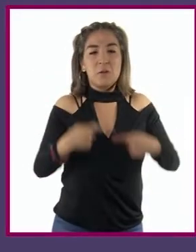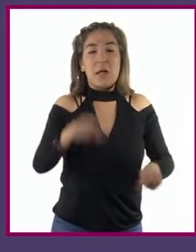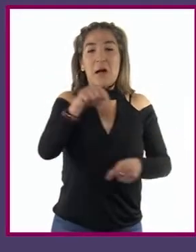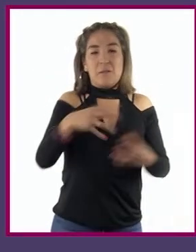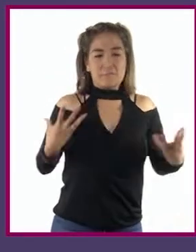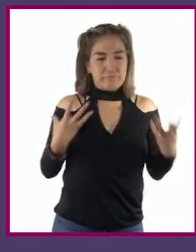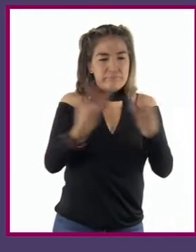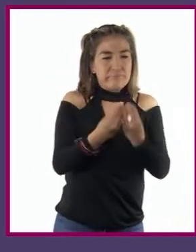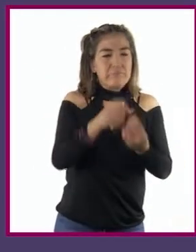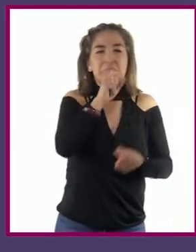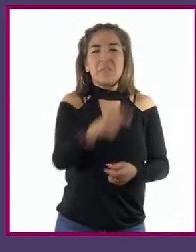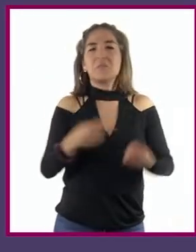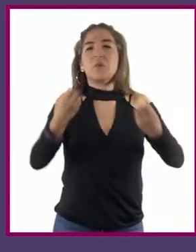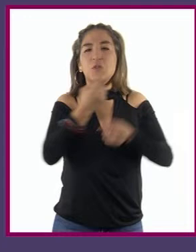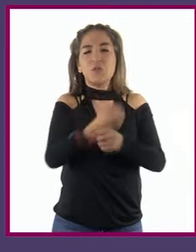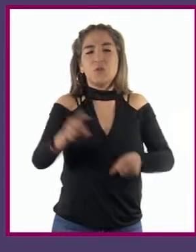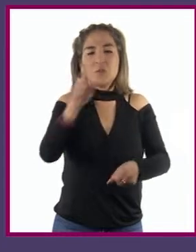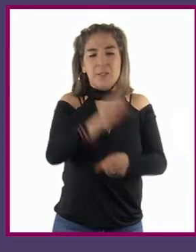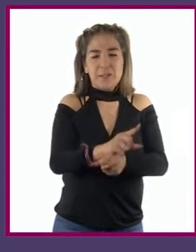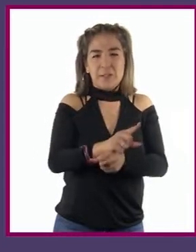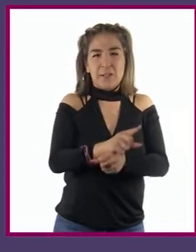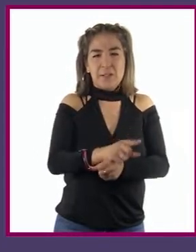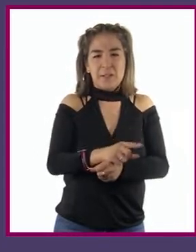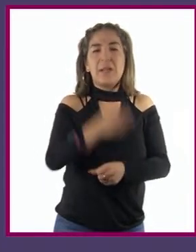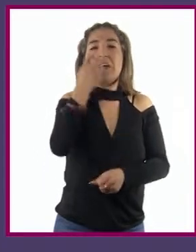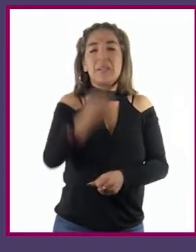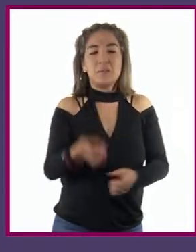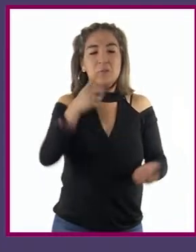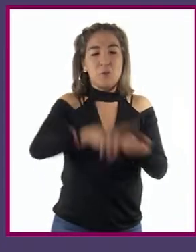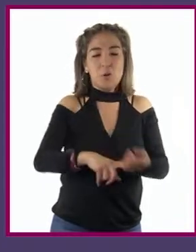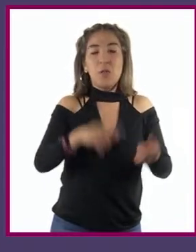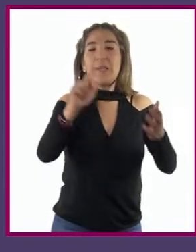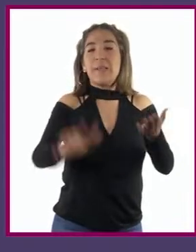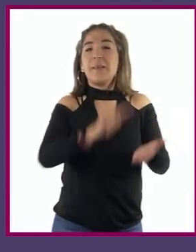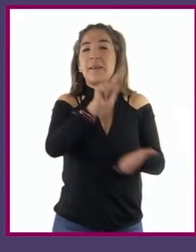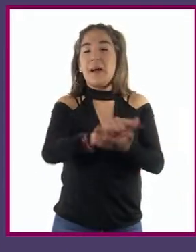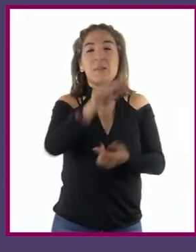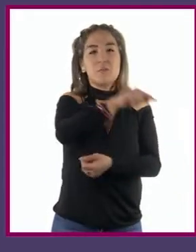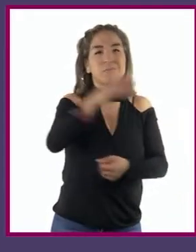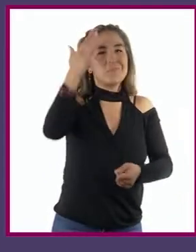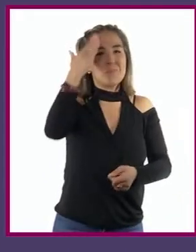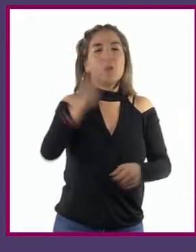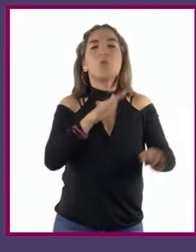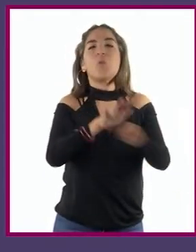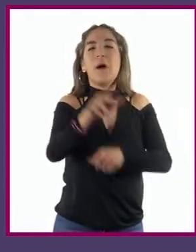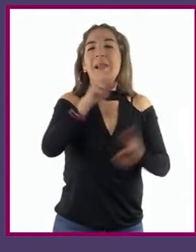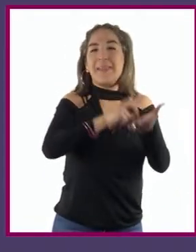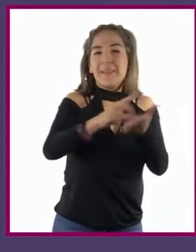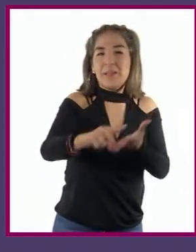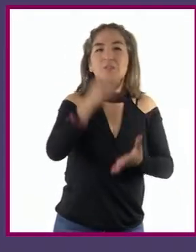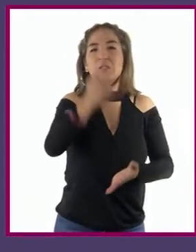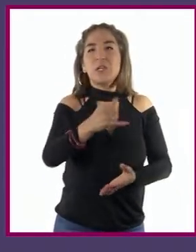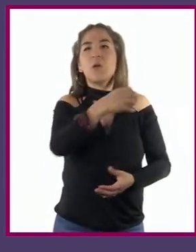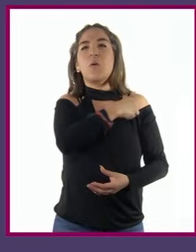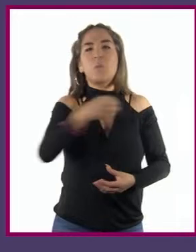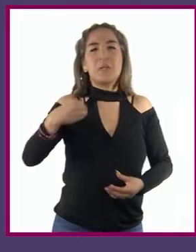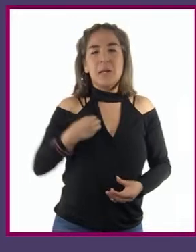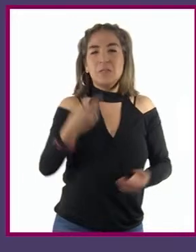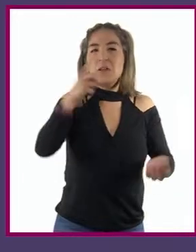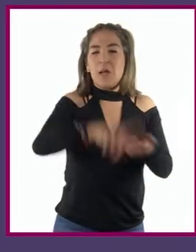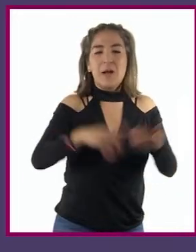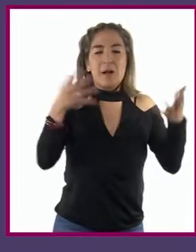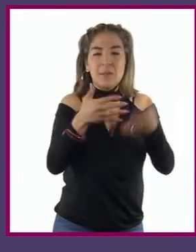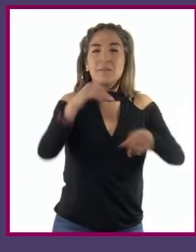de una sociedad. De modo que las leyes son las que determinan los derechos y las obligaciones que todos debemos cumplir y